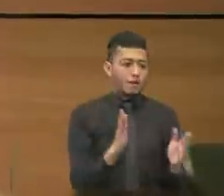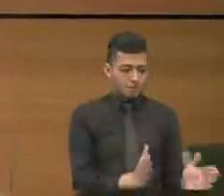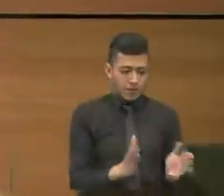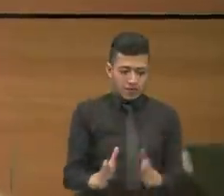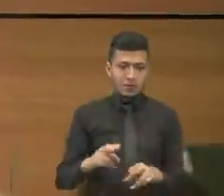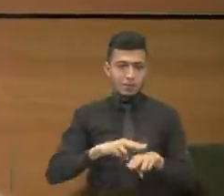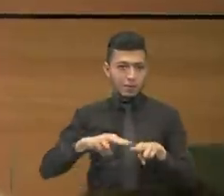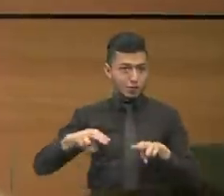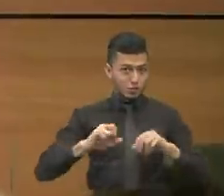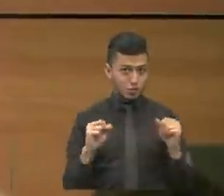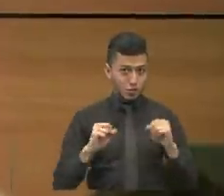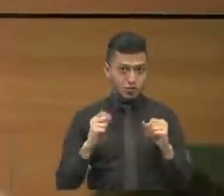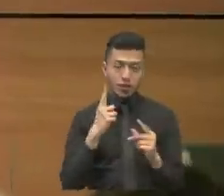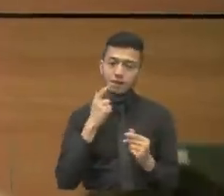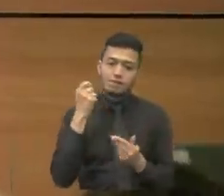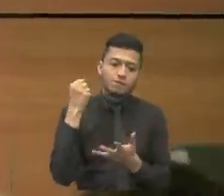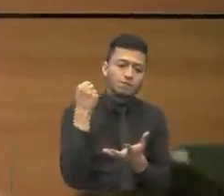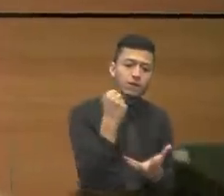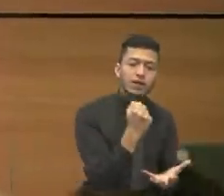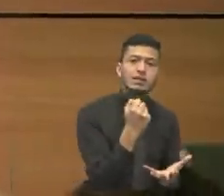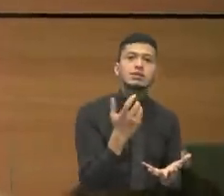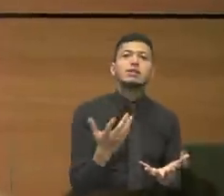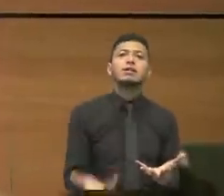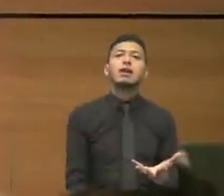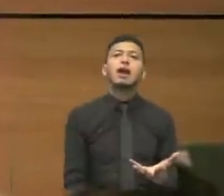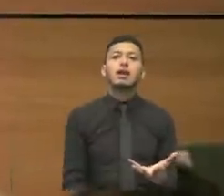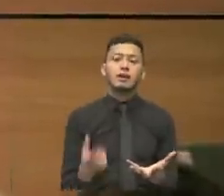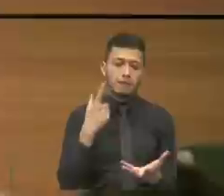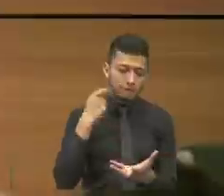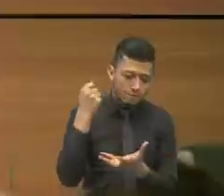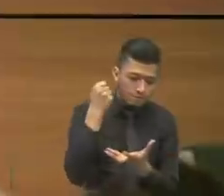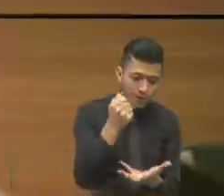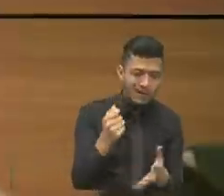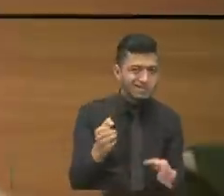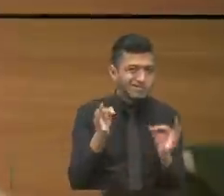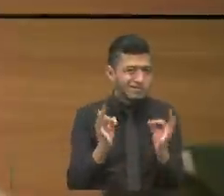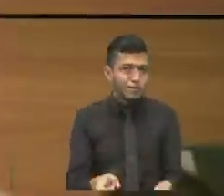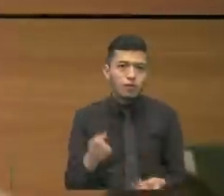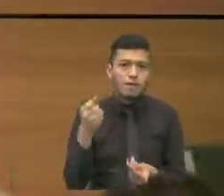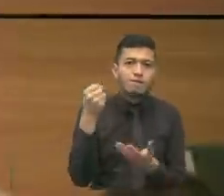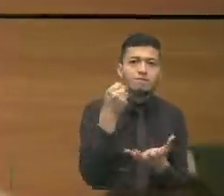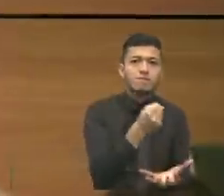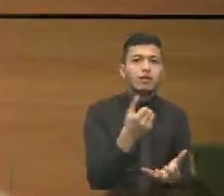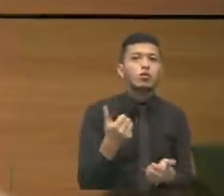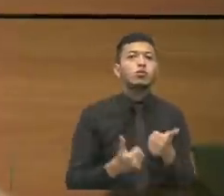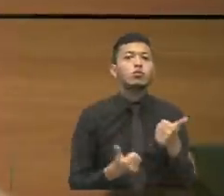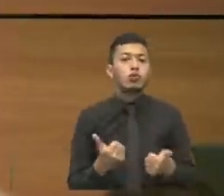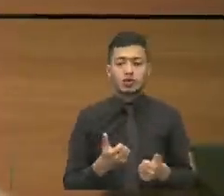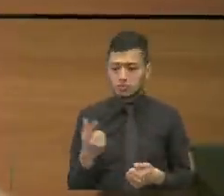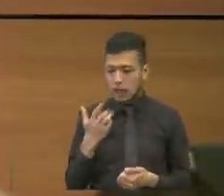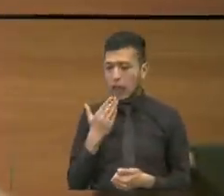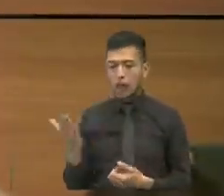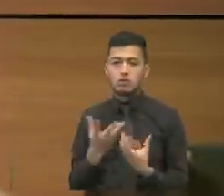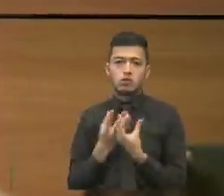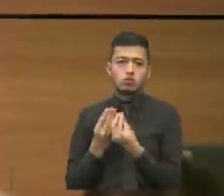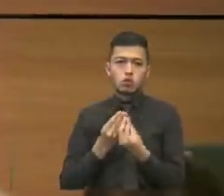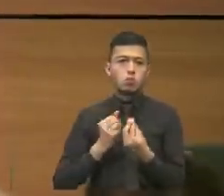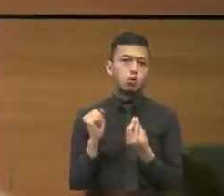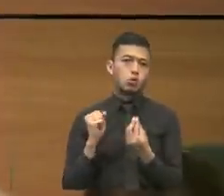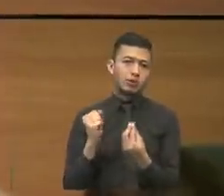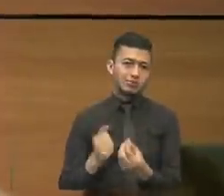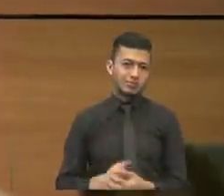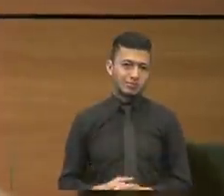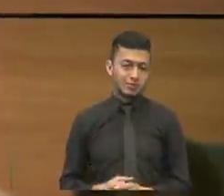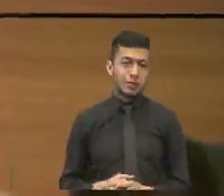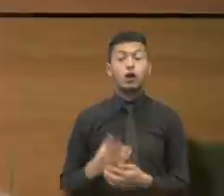están financiadas y su financiación está asegurada, entre otras cosas, gracias al Consejo de Bogotá, que nos